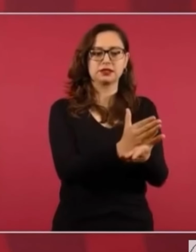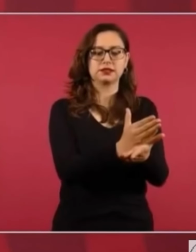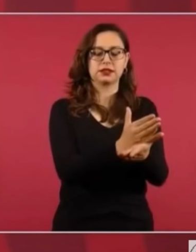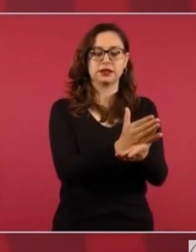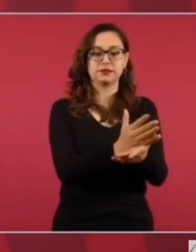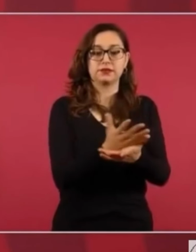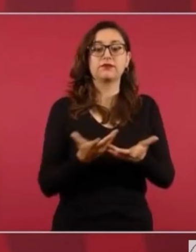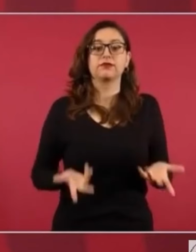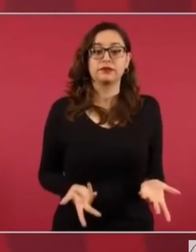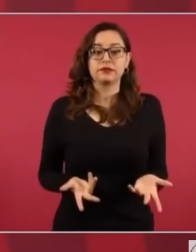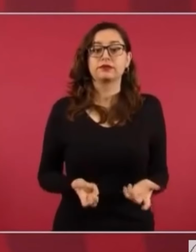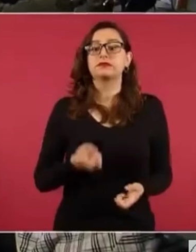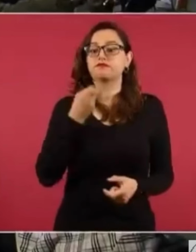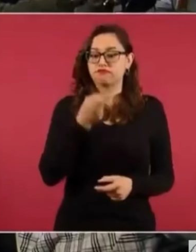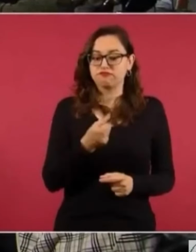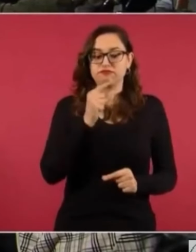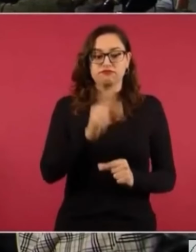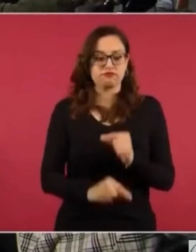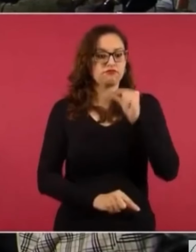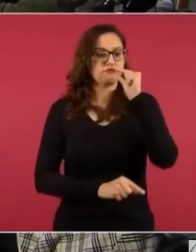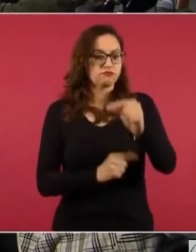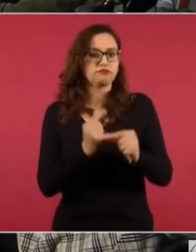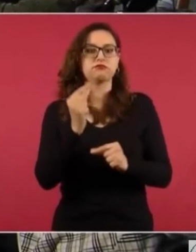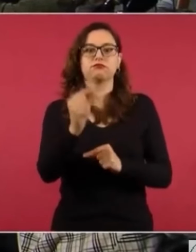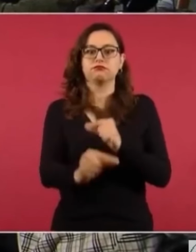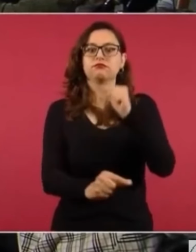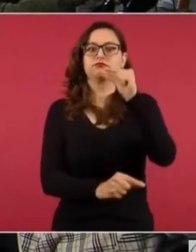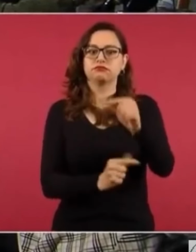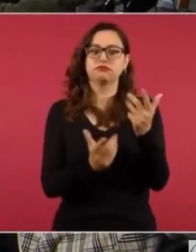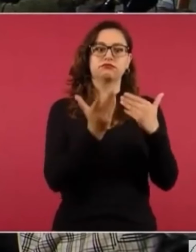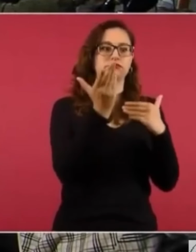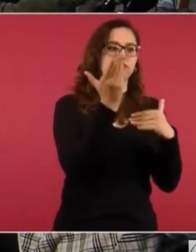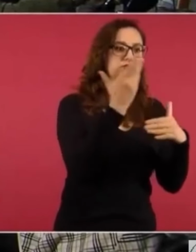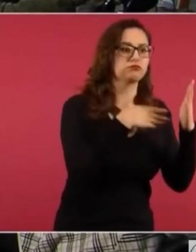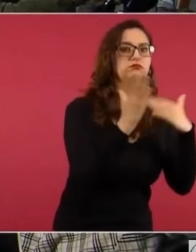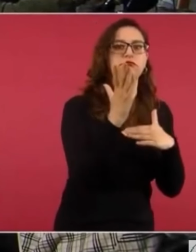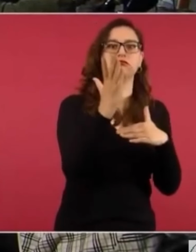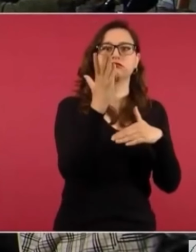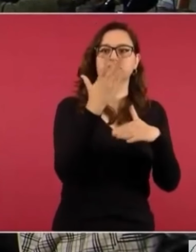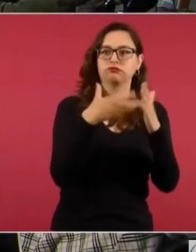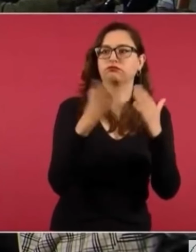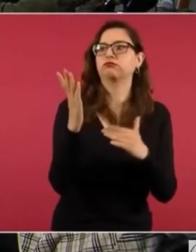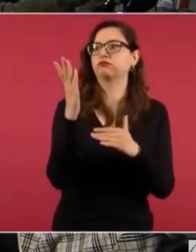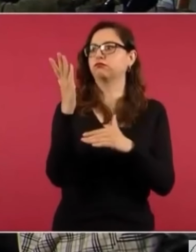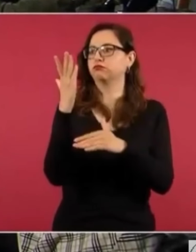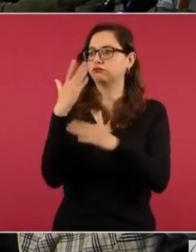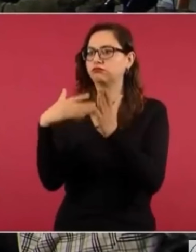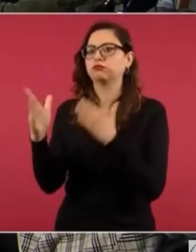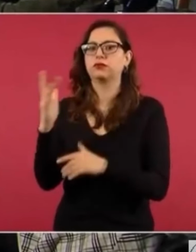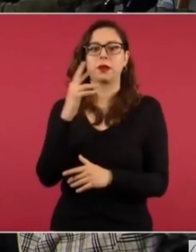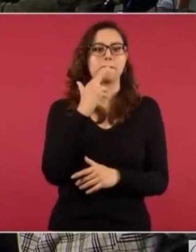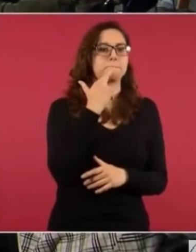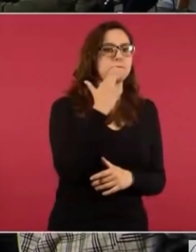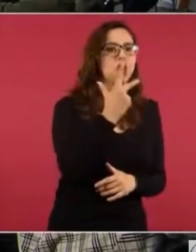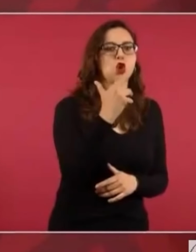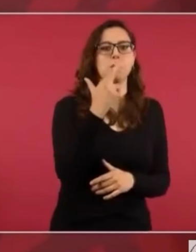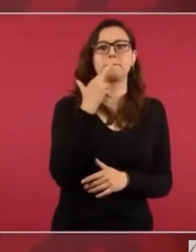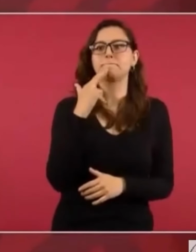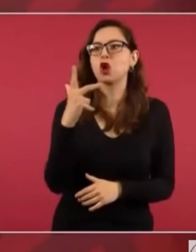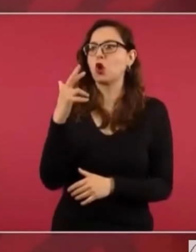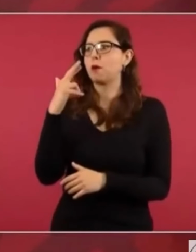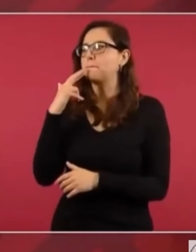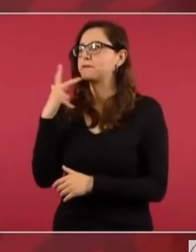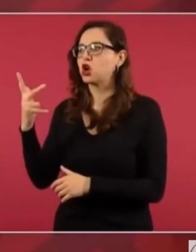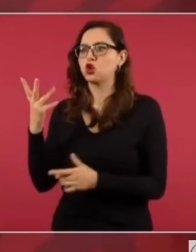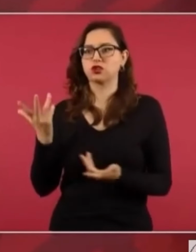entonces así vamos saliendo que adelante ahora que evalúe lo de las